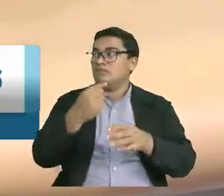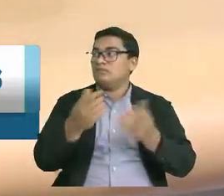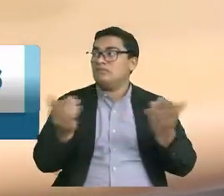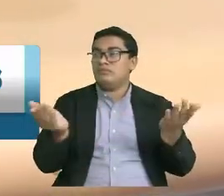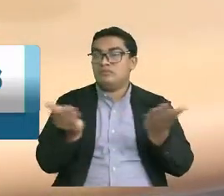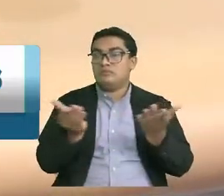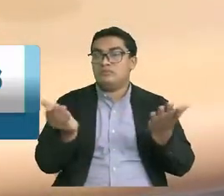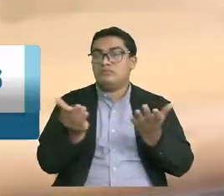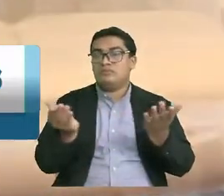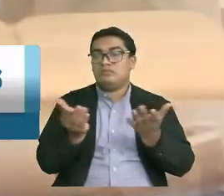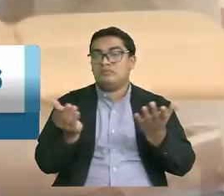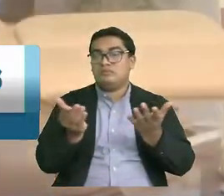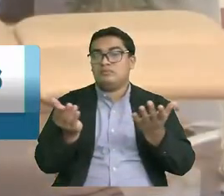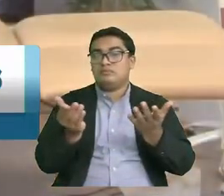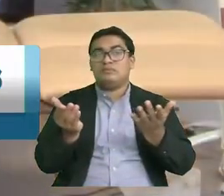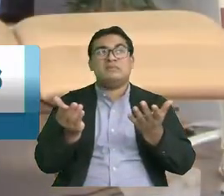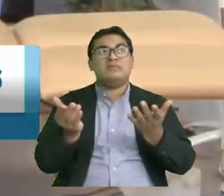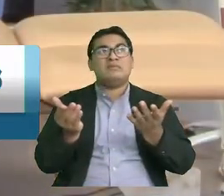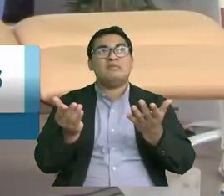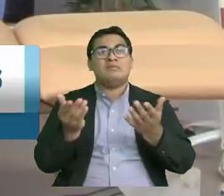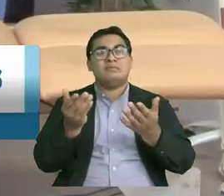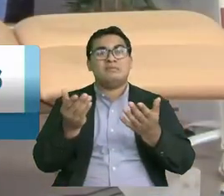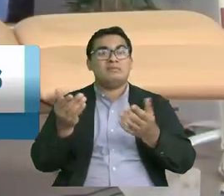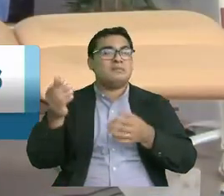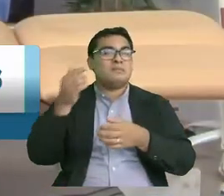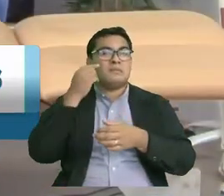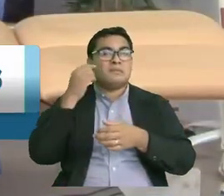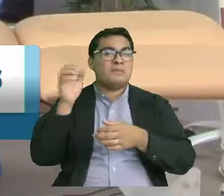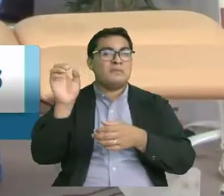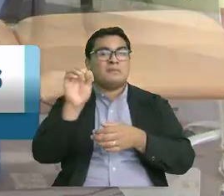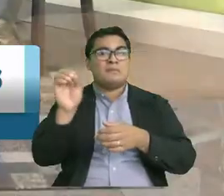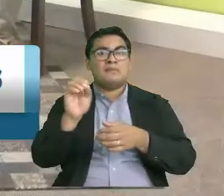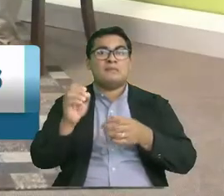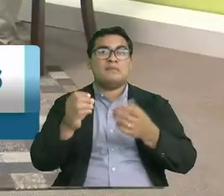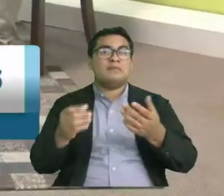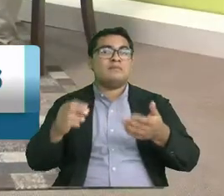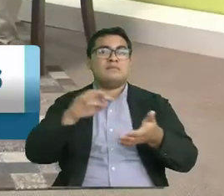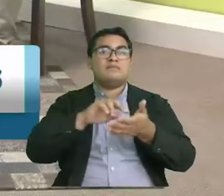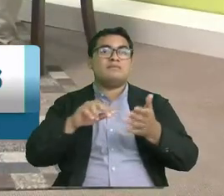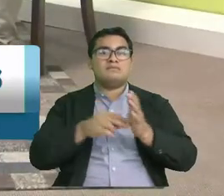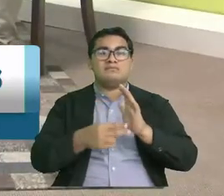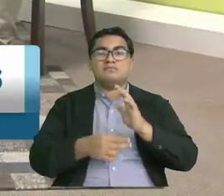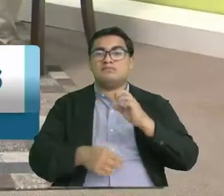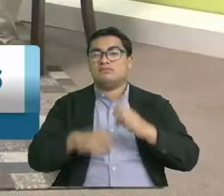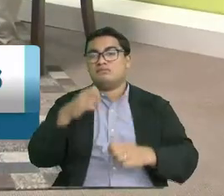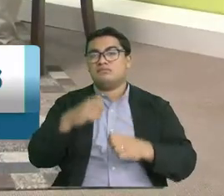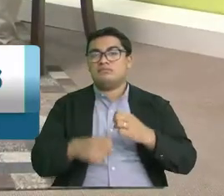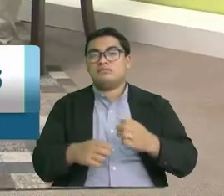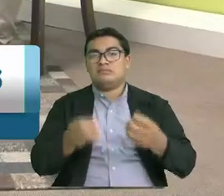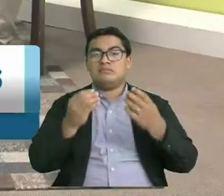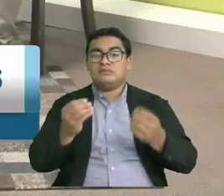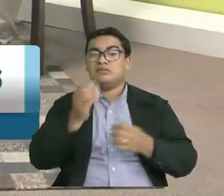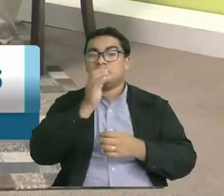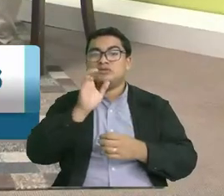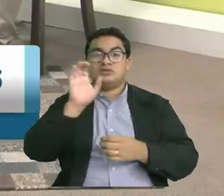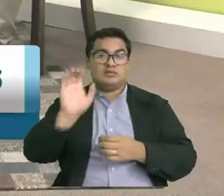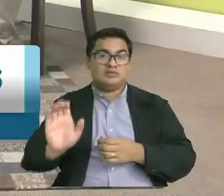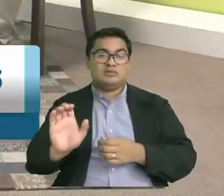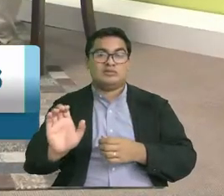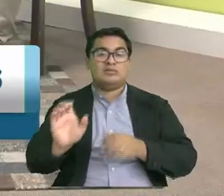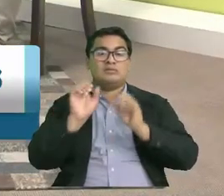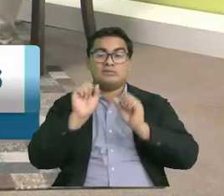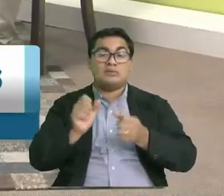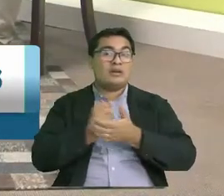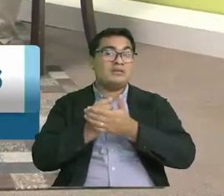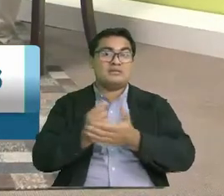no es actualmente reconocido e incluso produce más molestia y mayor daño en el niño que lo que puede